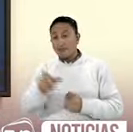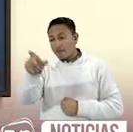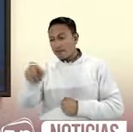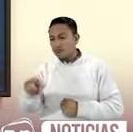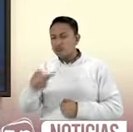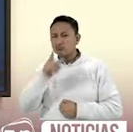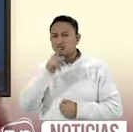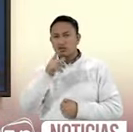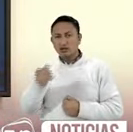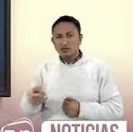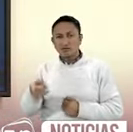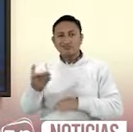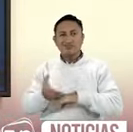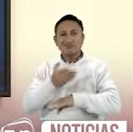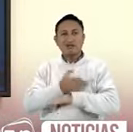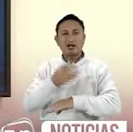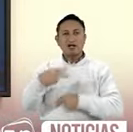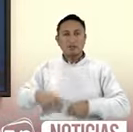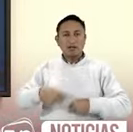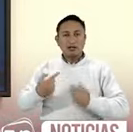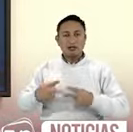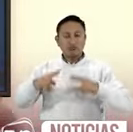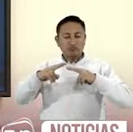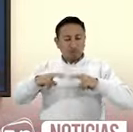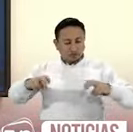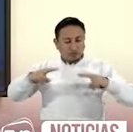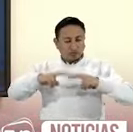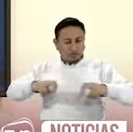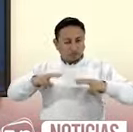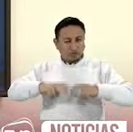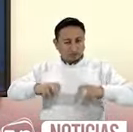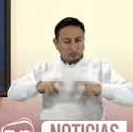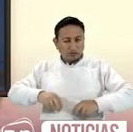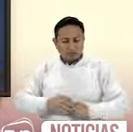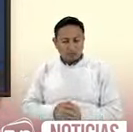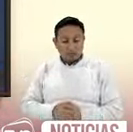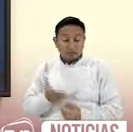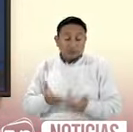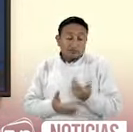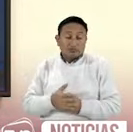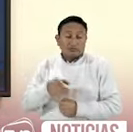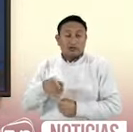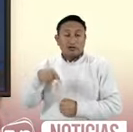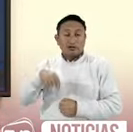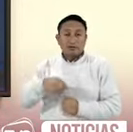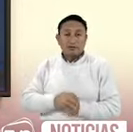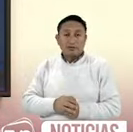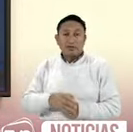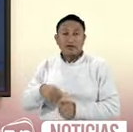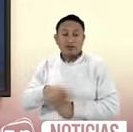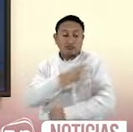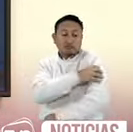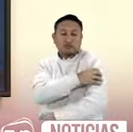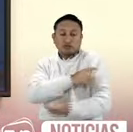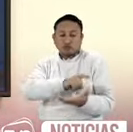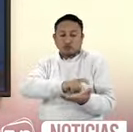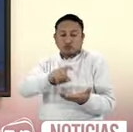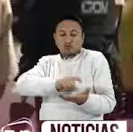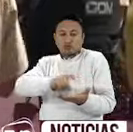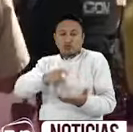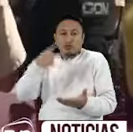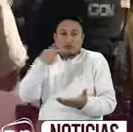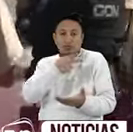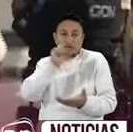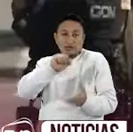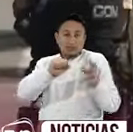son, ¿no? Antecedentes, hacer una investigación mucho más previa, ¿no? Quizás ahí inclusive el uso del polígrafo podría ser una herramienta importante,